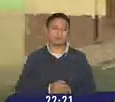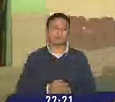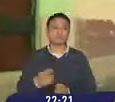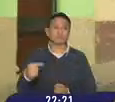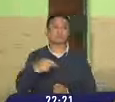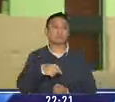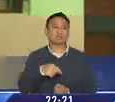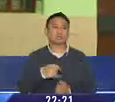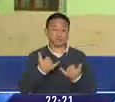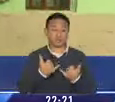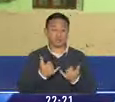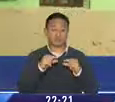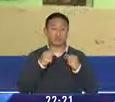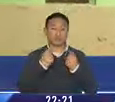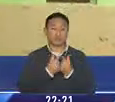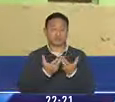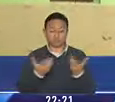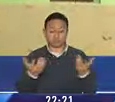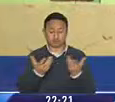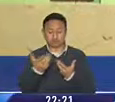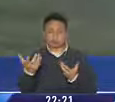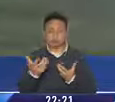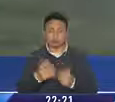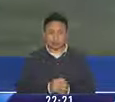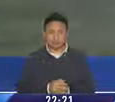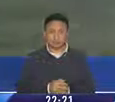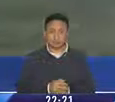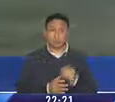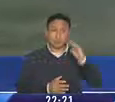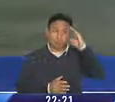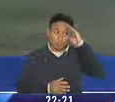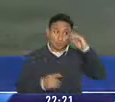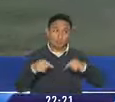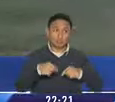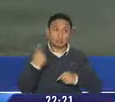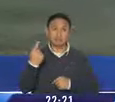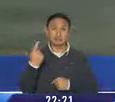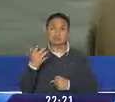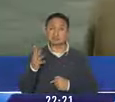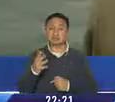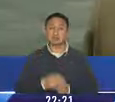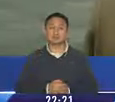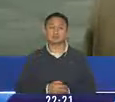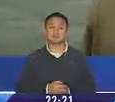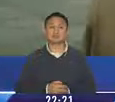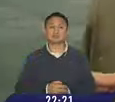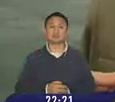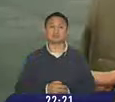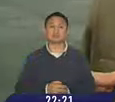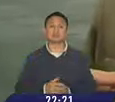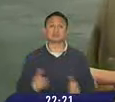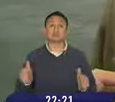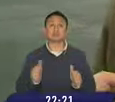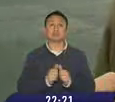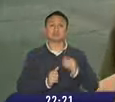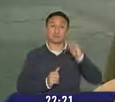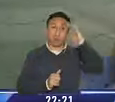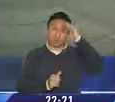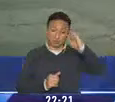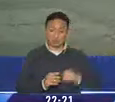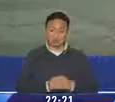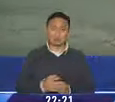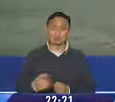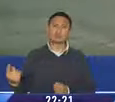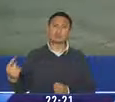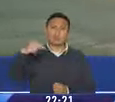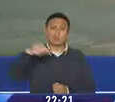con la división de circuitos y subcircuitos, su sector está desprotegido. Haciendo un recorrido con la policía, yo le dije, ¿y por qué no